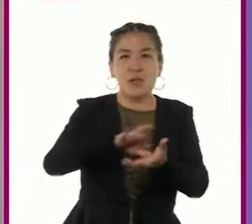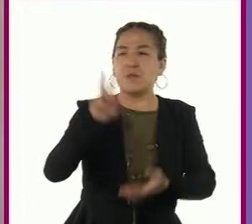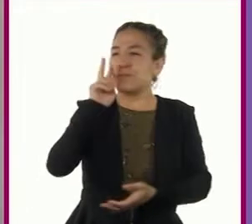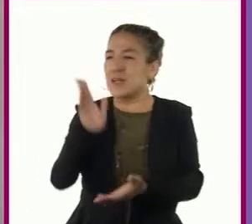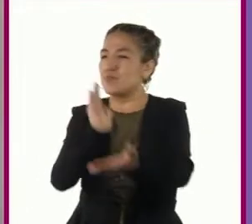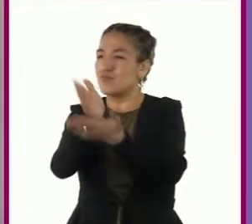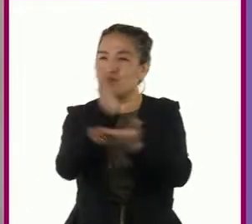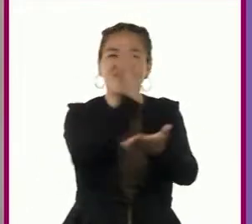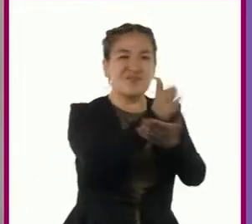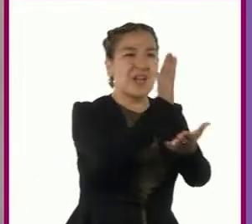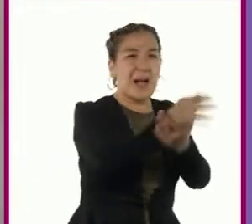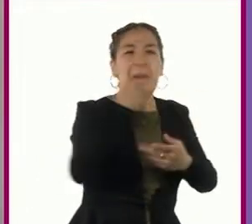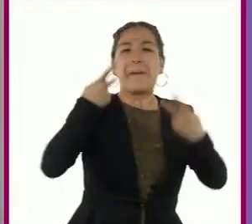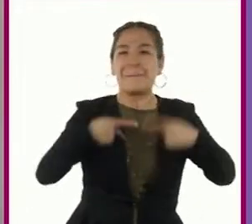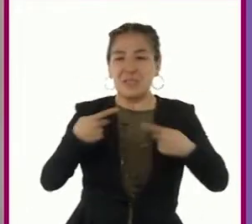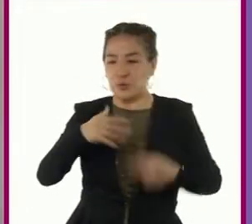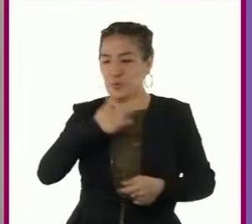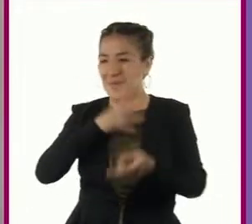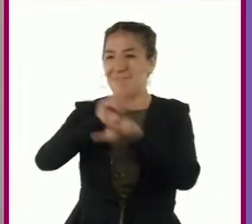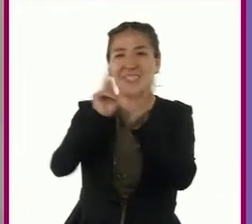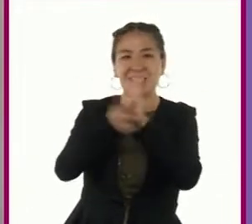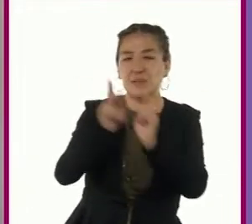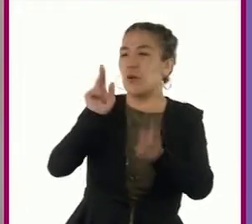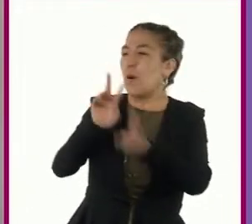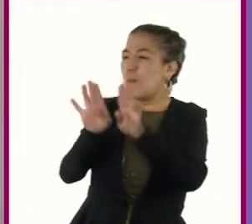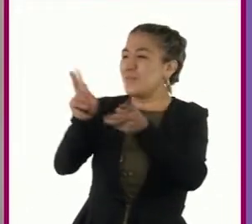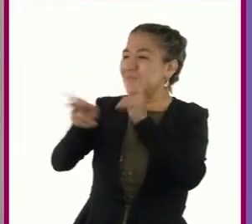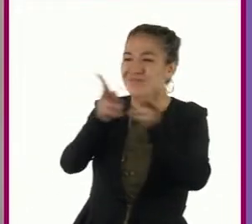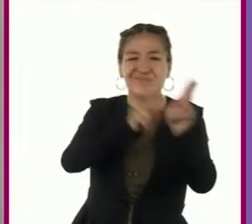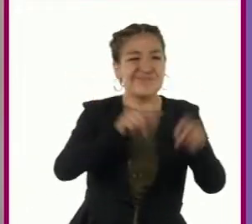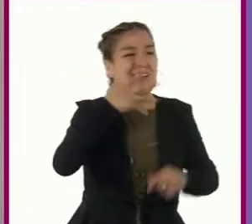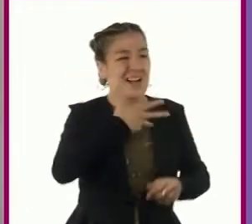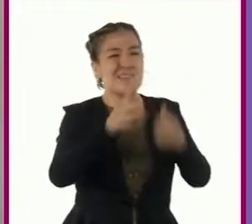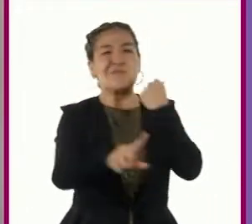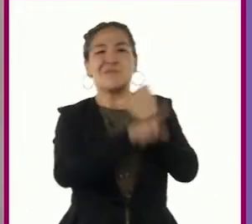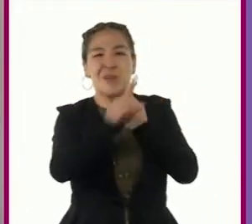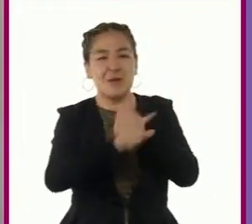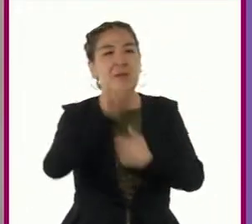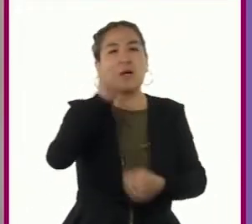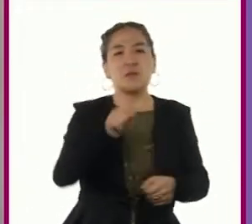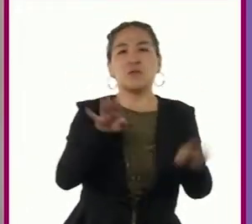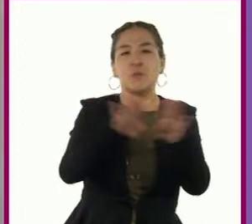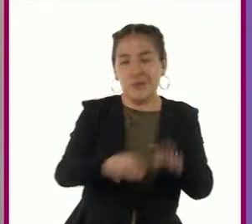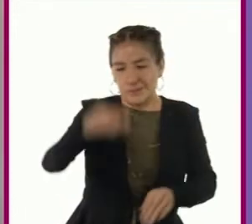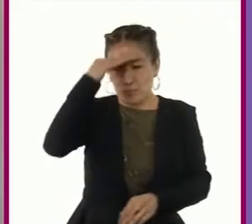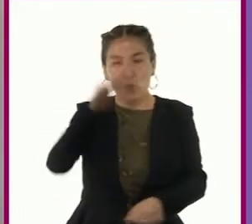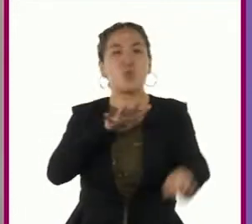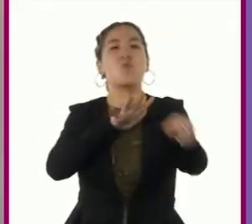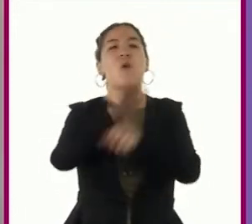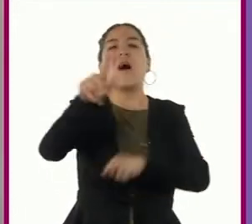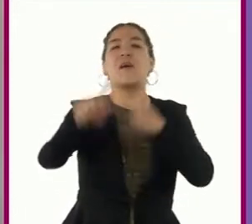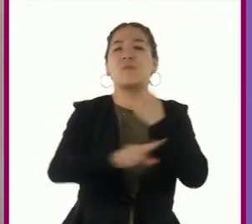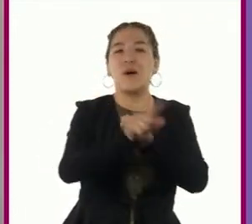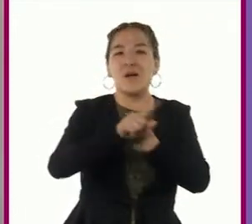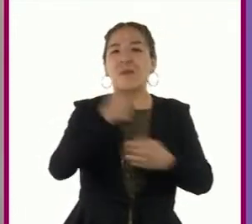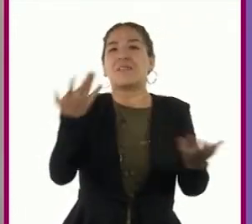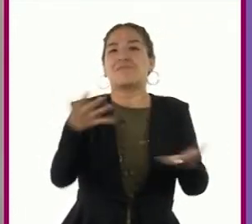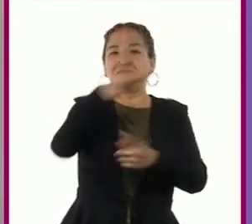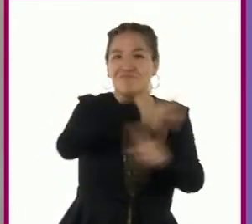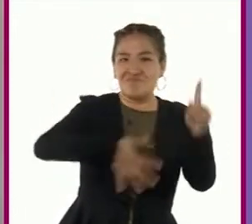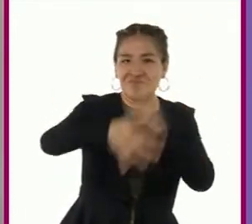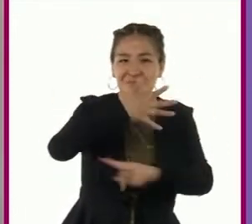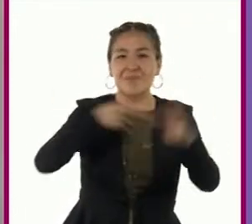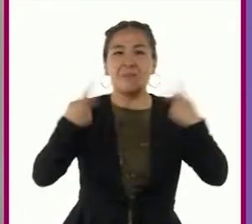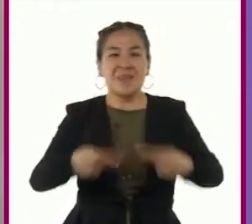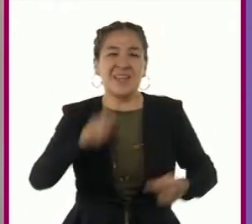vecinos y por lo tanto pues darme una idea o conocer de frente problemas sociales como